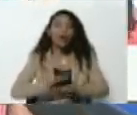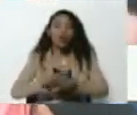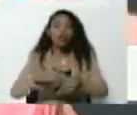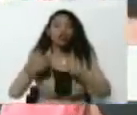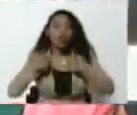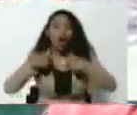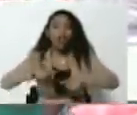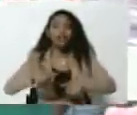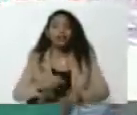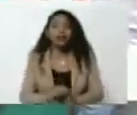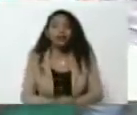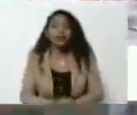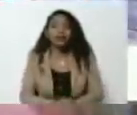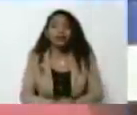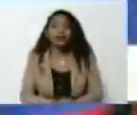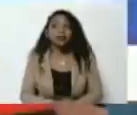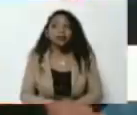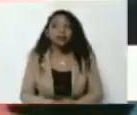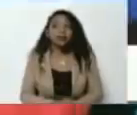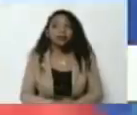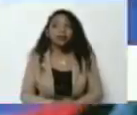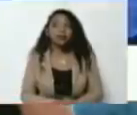aquí.